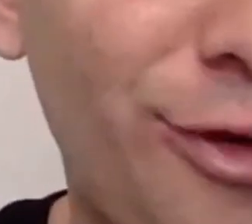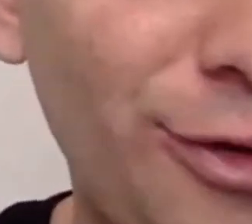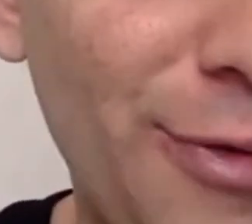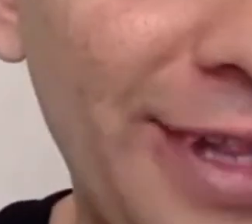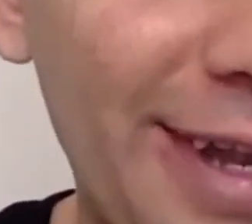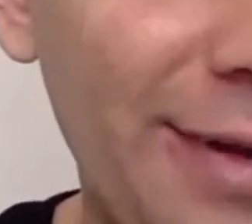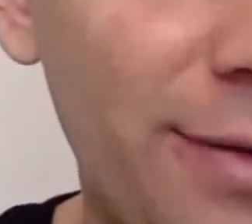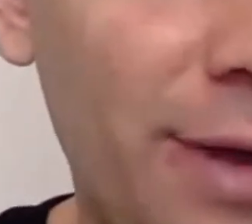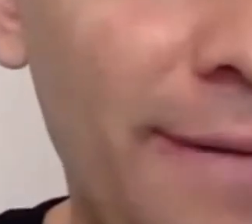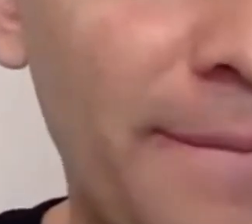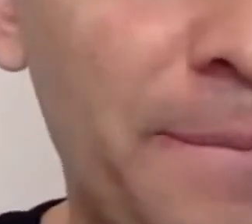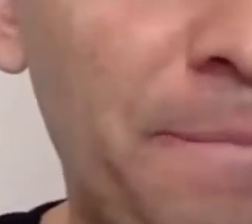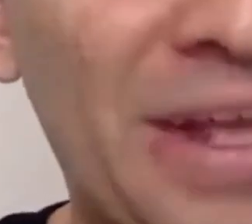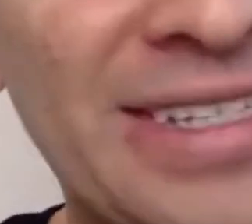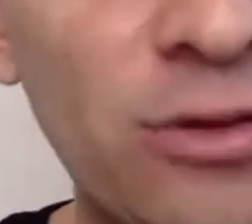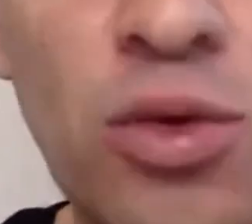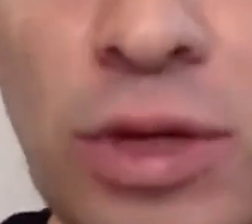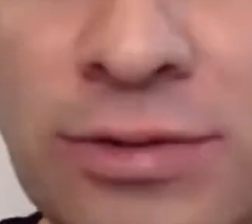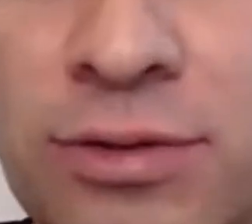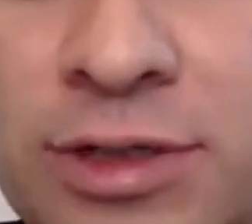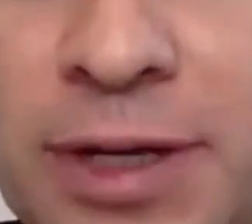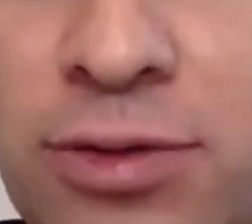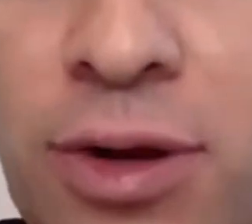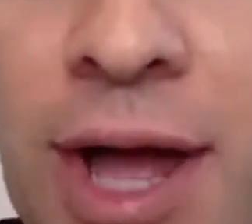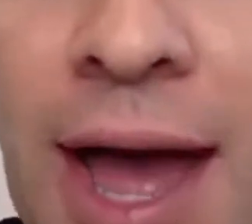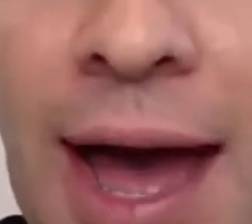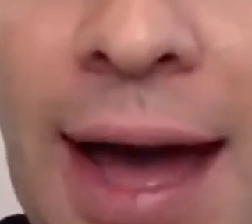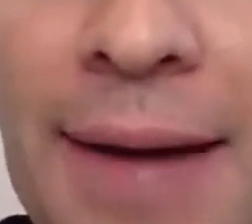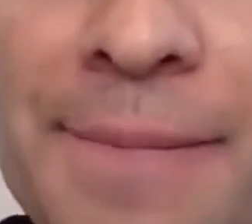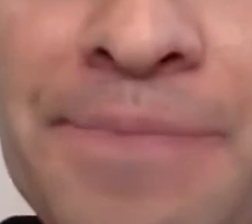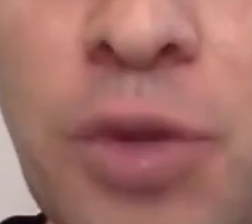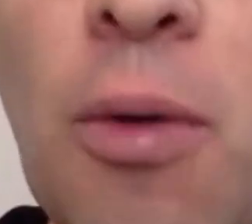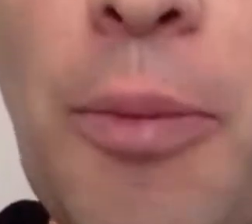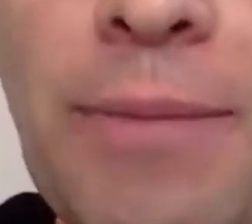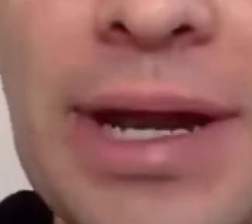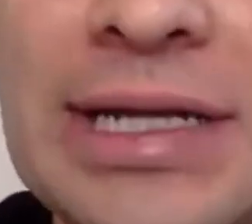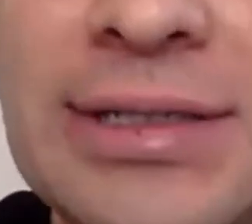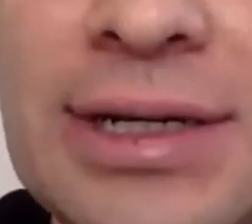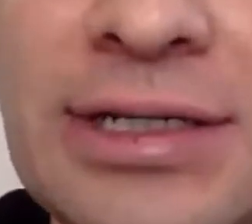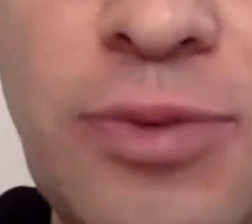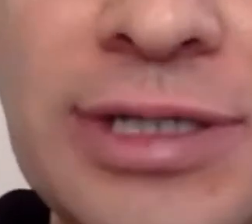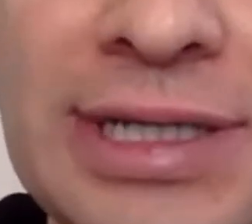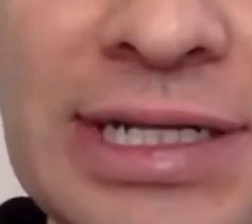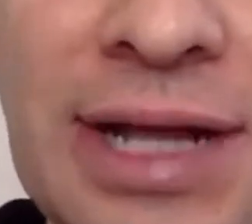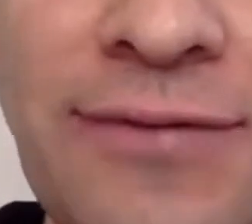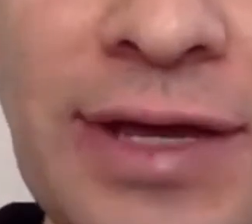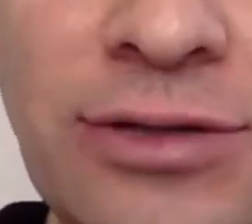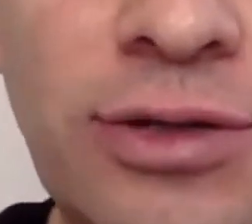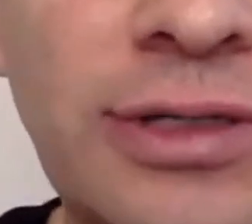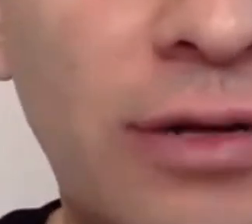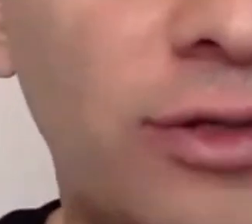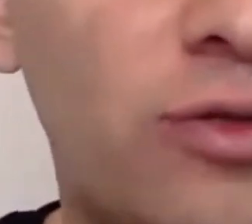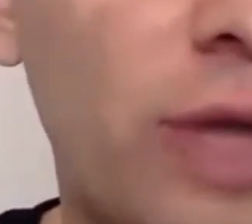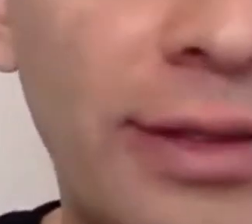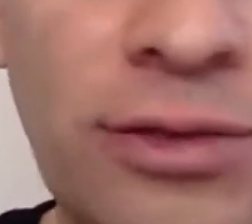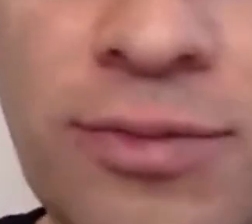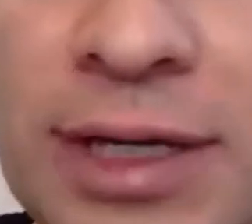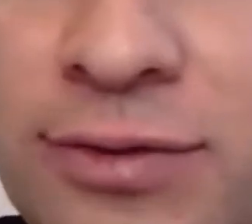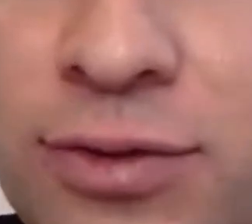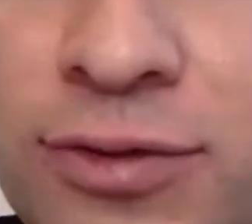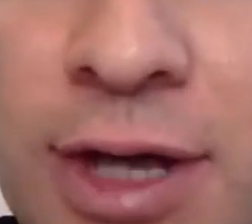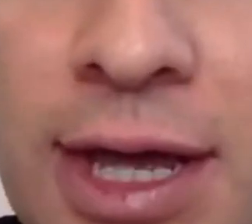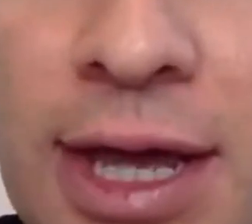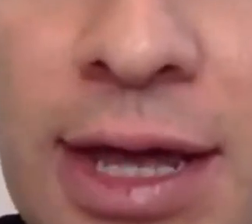que todos ahorita traen esas dudas, ¿no? Respecto a cómo pueden ver las respuestas y las calificaciones de los estudiantes,